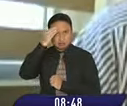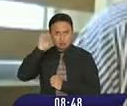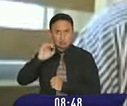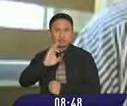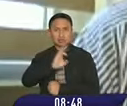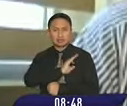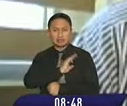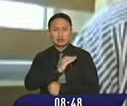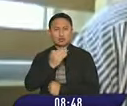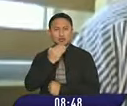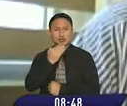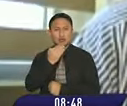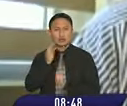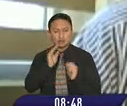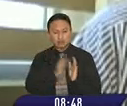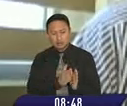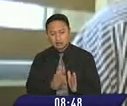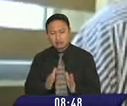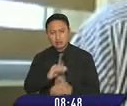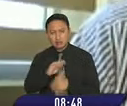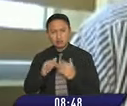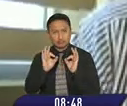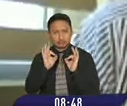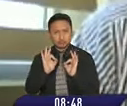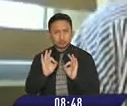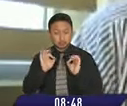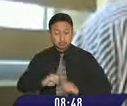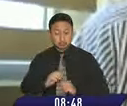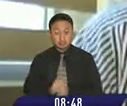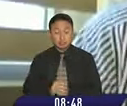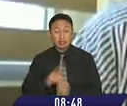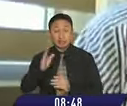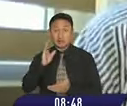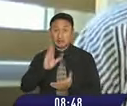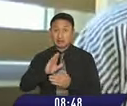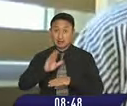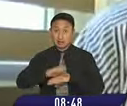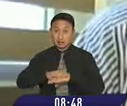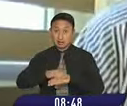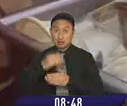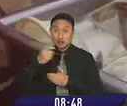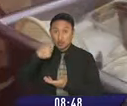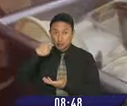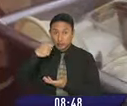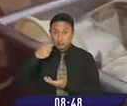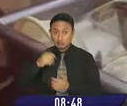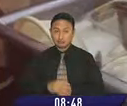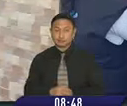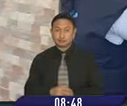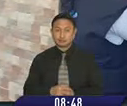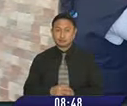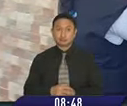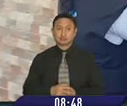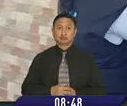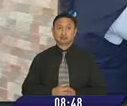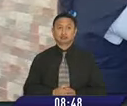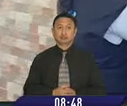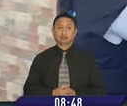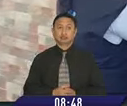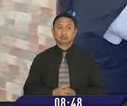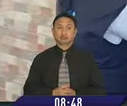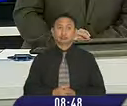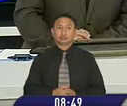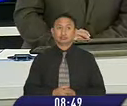técnico de cómo llevar un buen establecimiento en donde pues que se están elaborando alimentación. Informó Marilyn